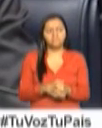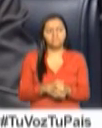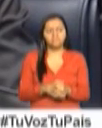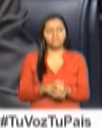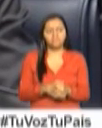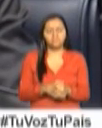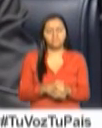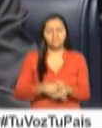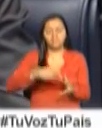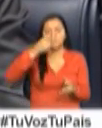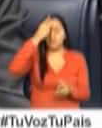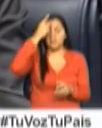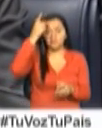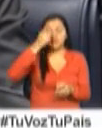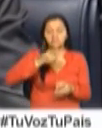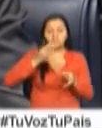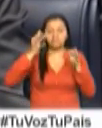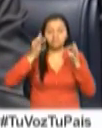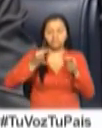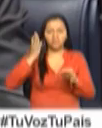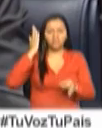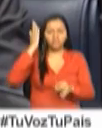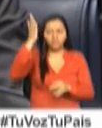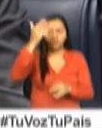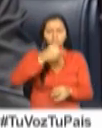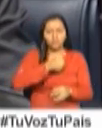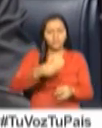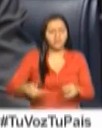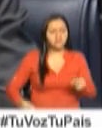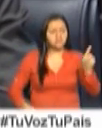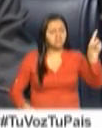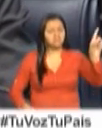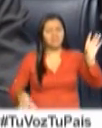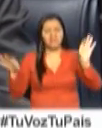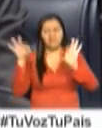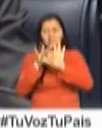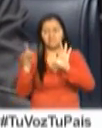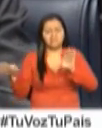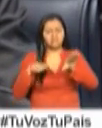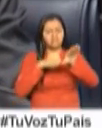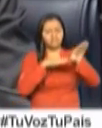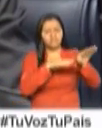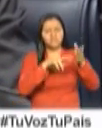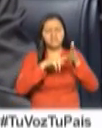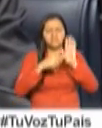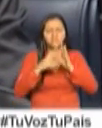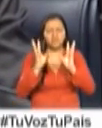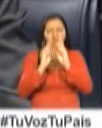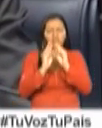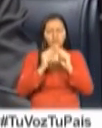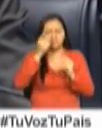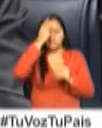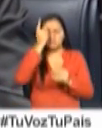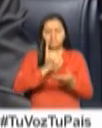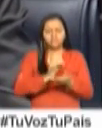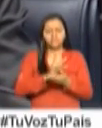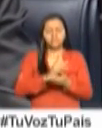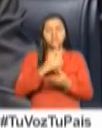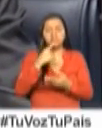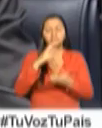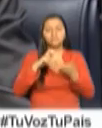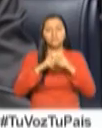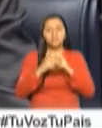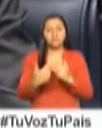de decidir sobre el futuro de una presidenta de la República electa por el voto popular, acusada de cometer un crimen